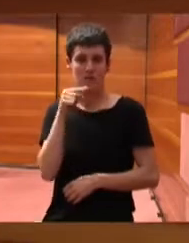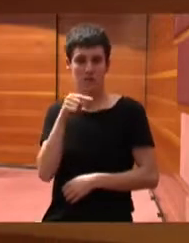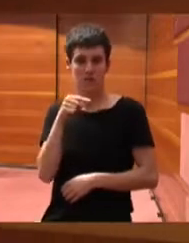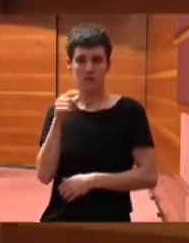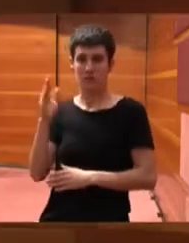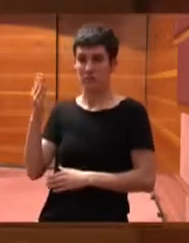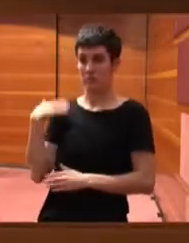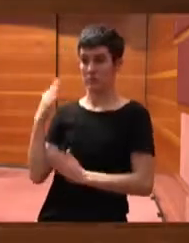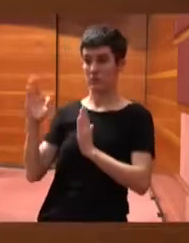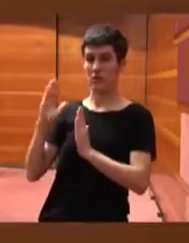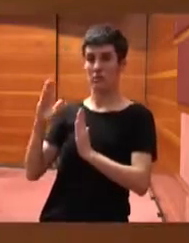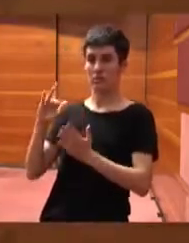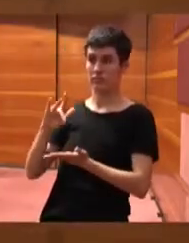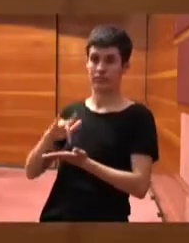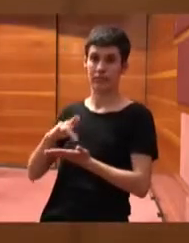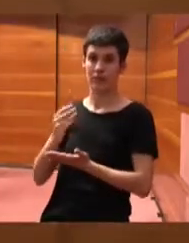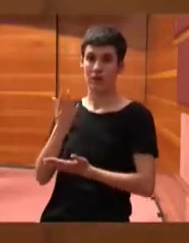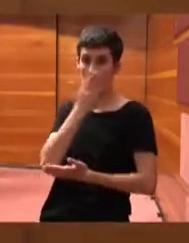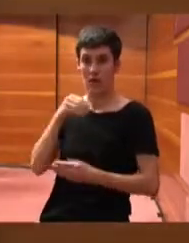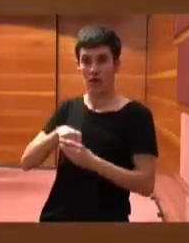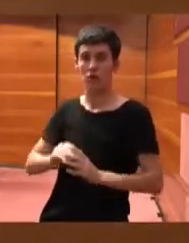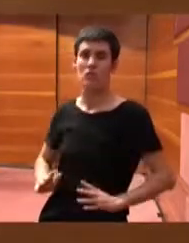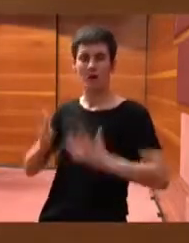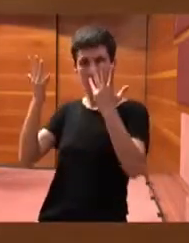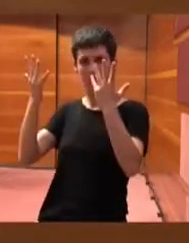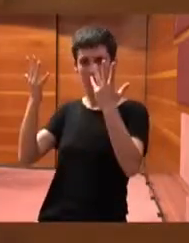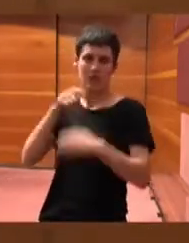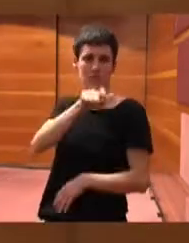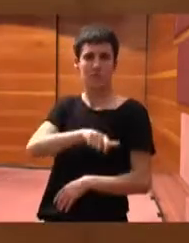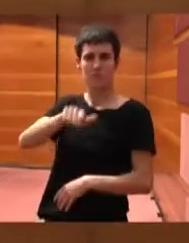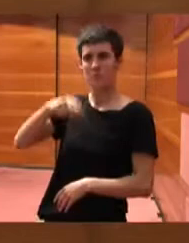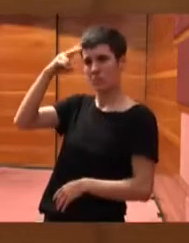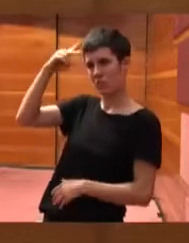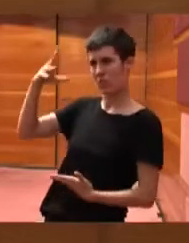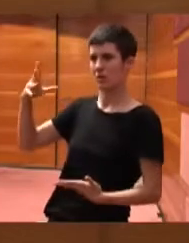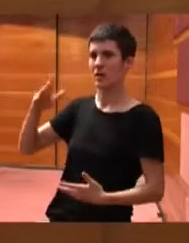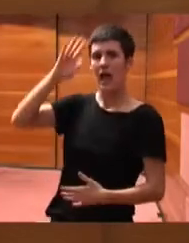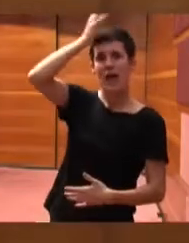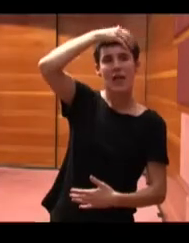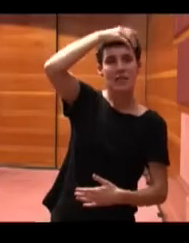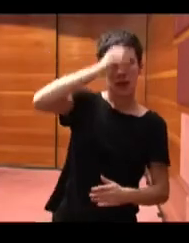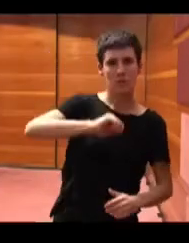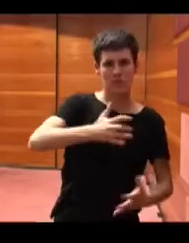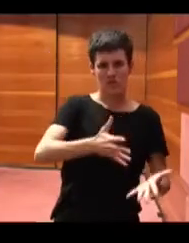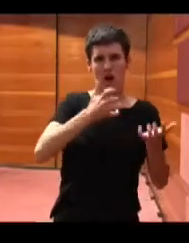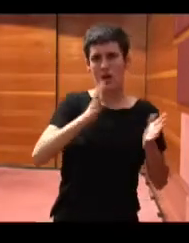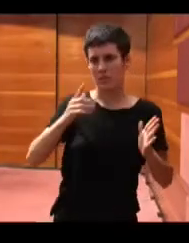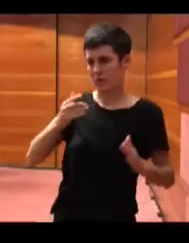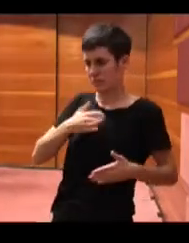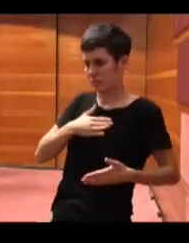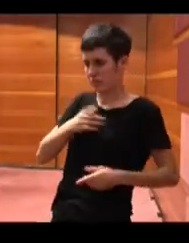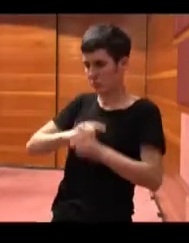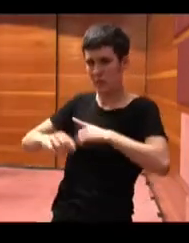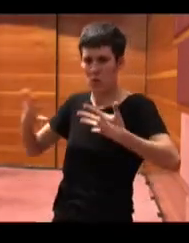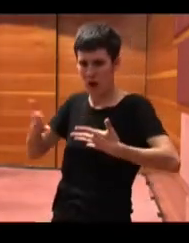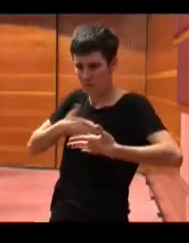momento había una huelga en los comedores infantiles y eso era lo que le preocupaba a la gente. Había ganado Trump, pero ¿a mí qué me preocupaba? ¿Yo cómo encajar a mi hijo? No